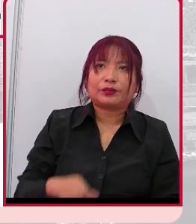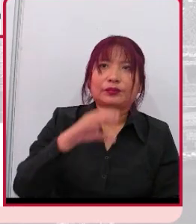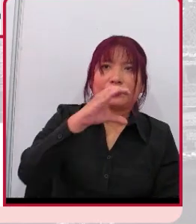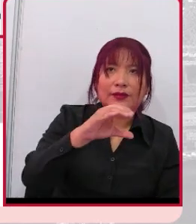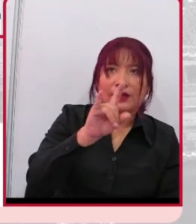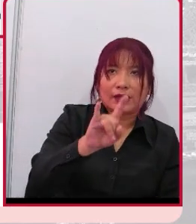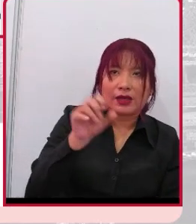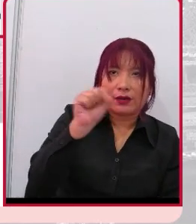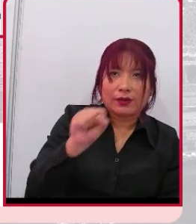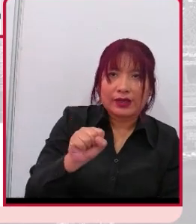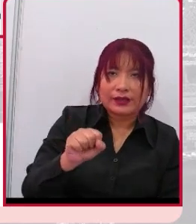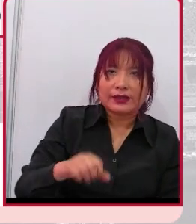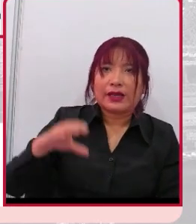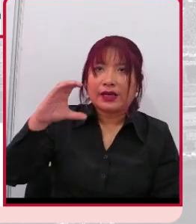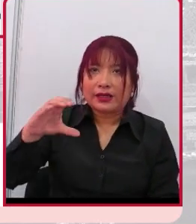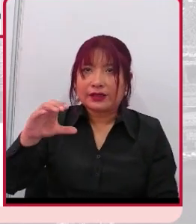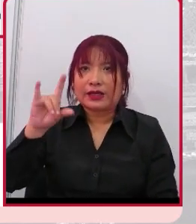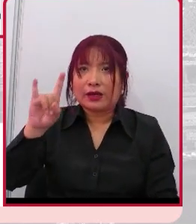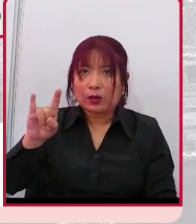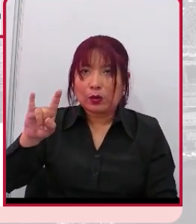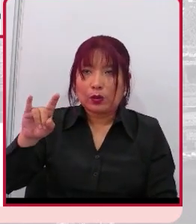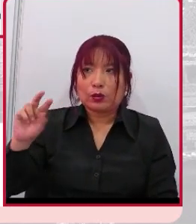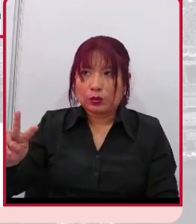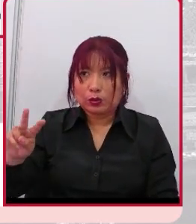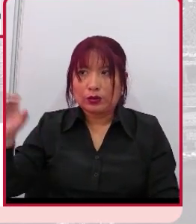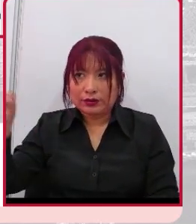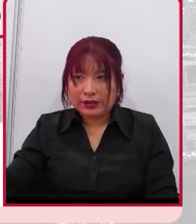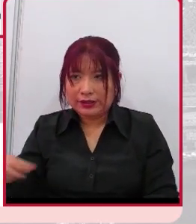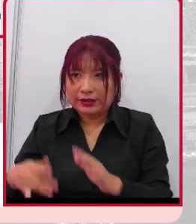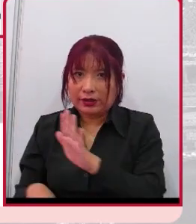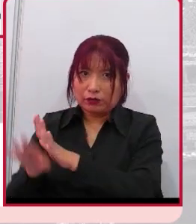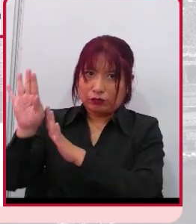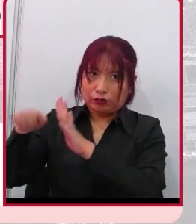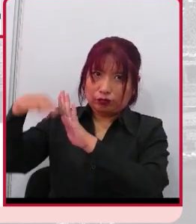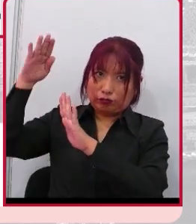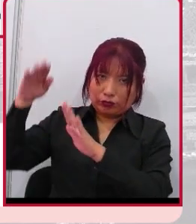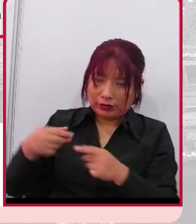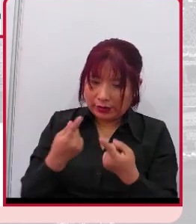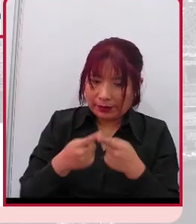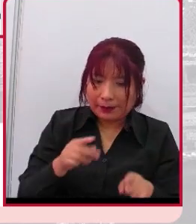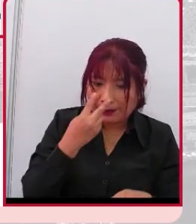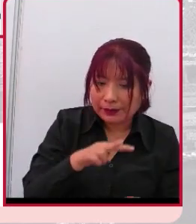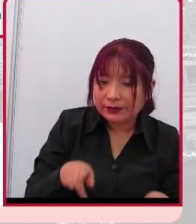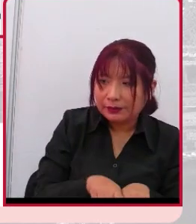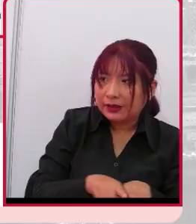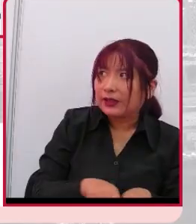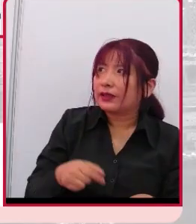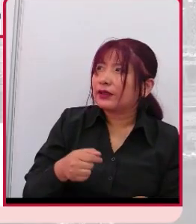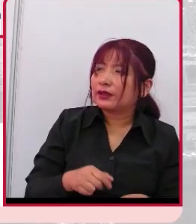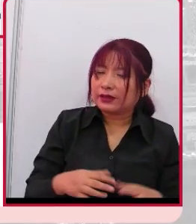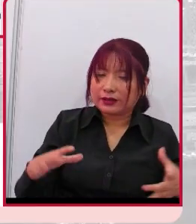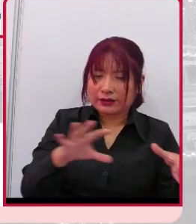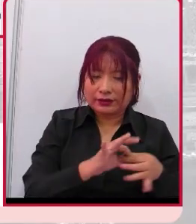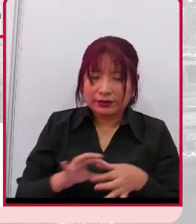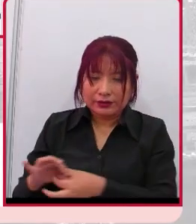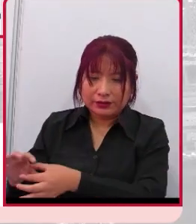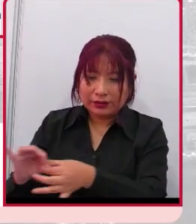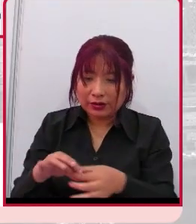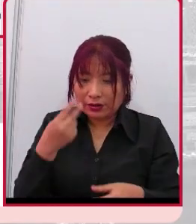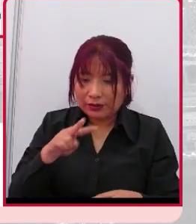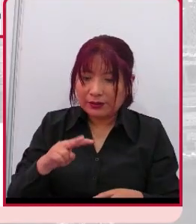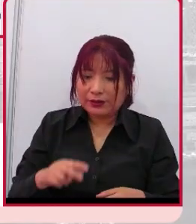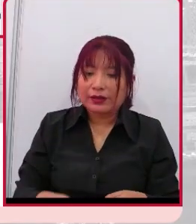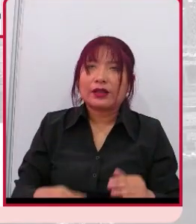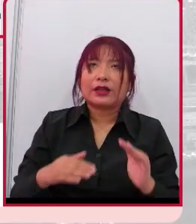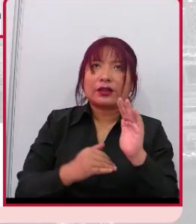análisis textural, ya el gráfico de la derecha, pues validábamos el tipo de asociación, que en este caso seguía siendo el tipo lateral. Sin embargo,